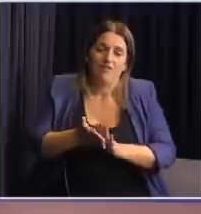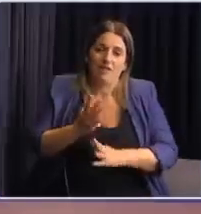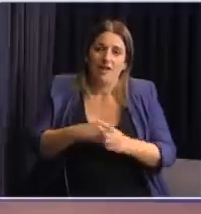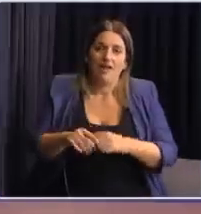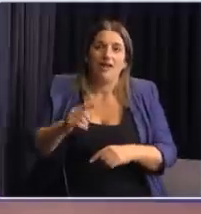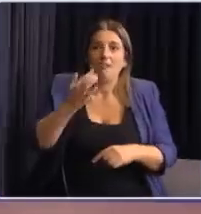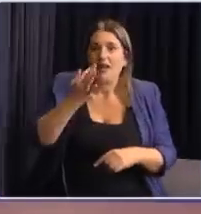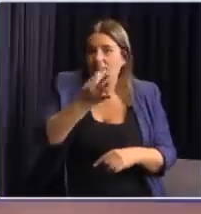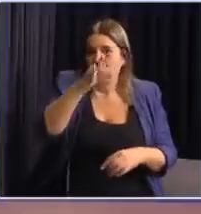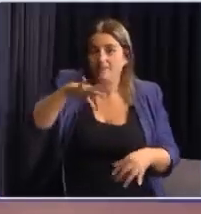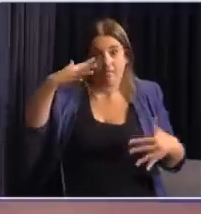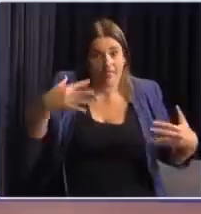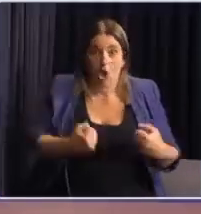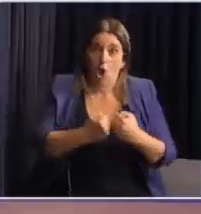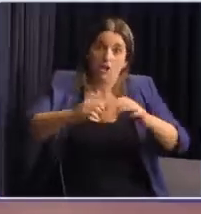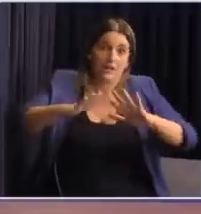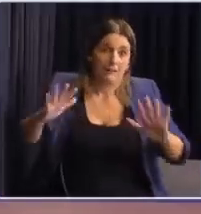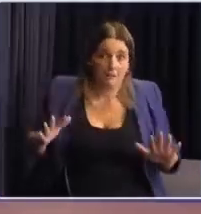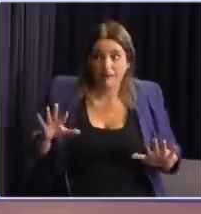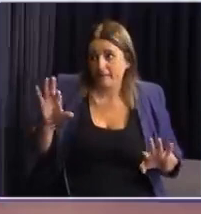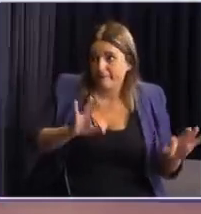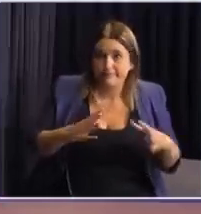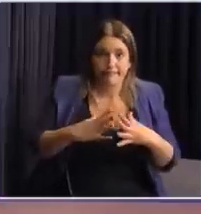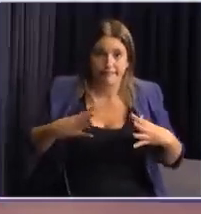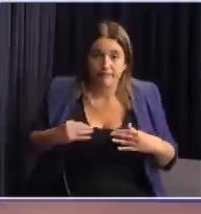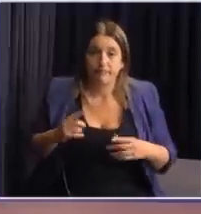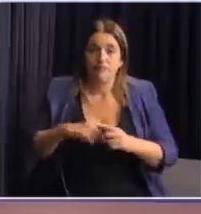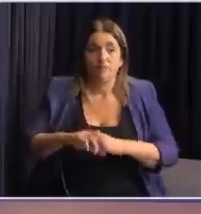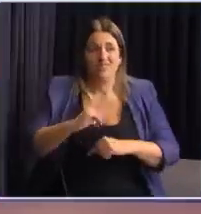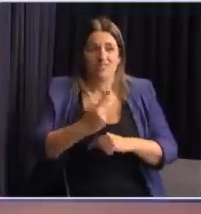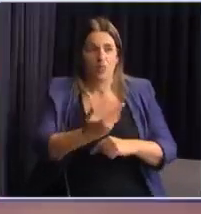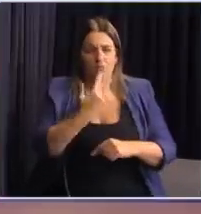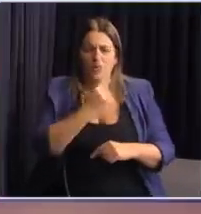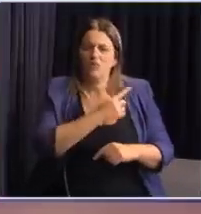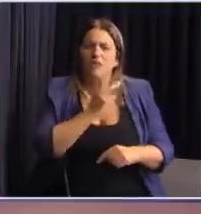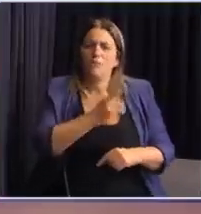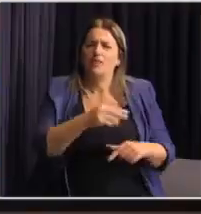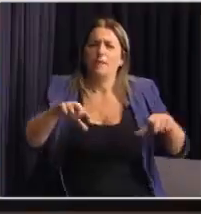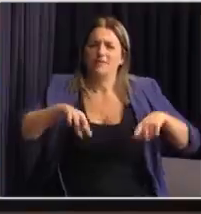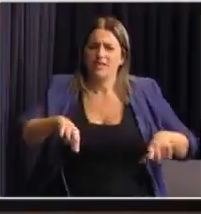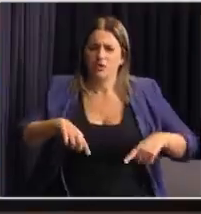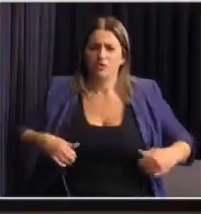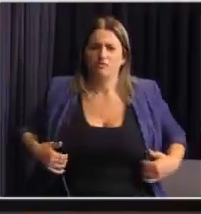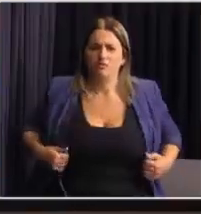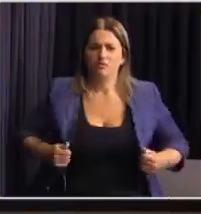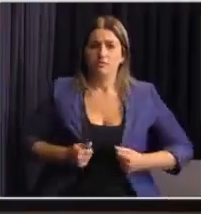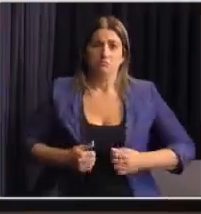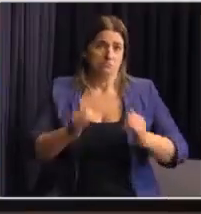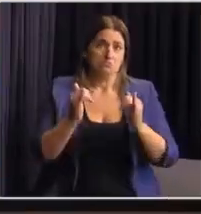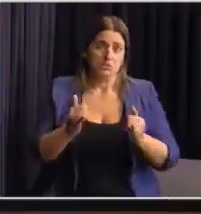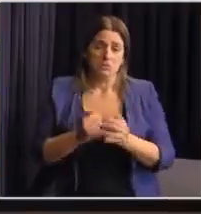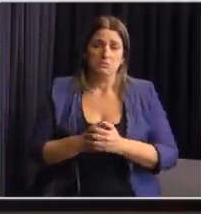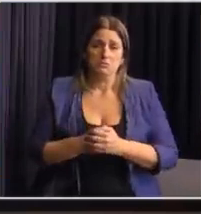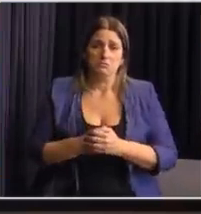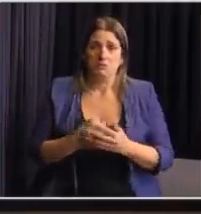capacidad logística de hacerlo. Con respecto a la segunda parte, ministro. Sí,